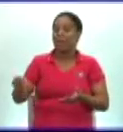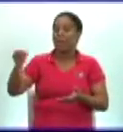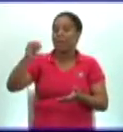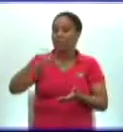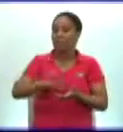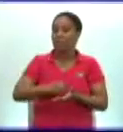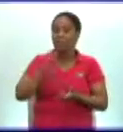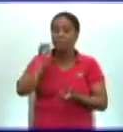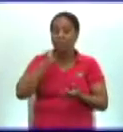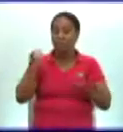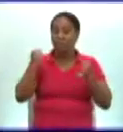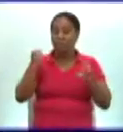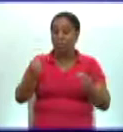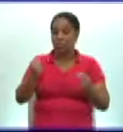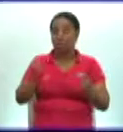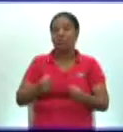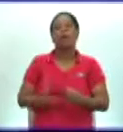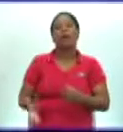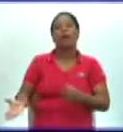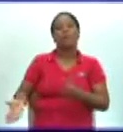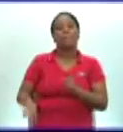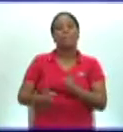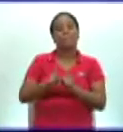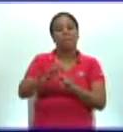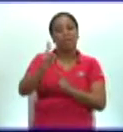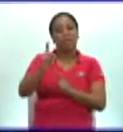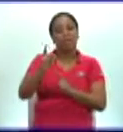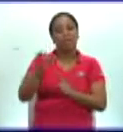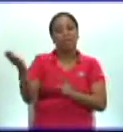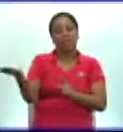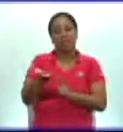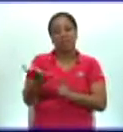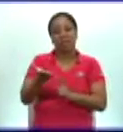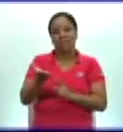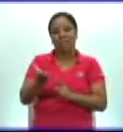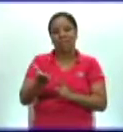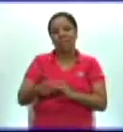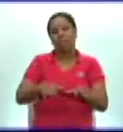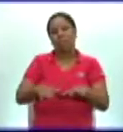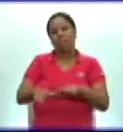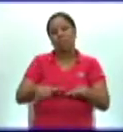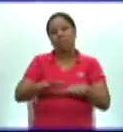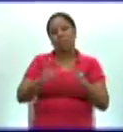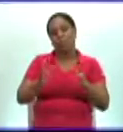fuerza, mayor será la rapidez con que se mueven los cuerpos.